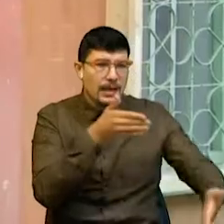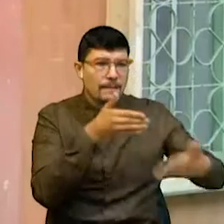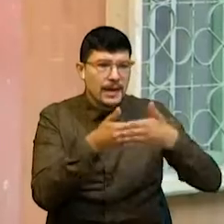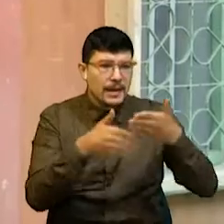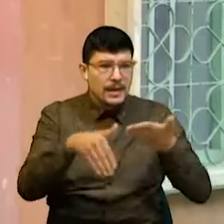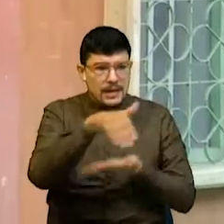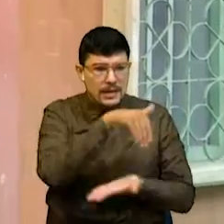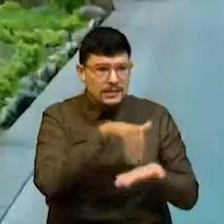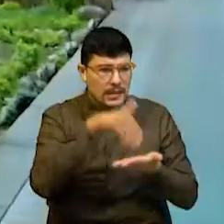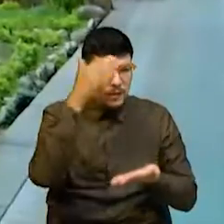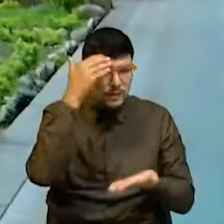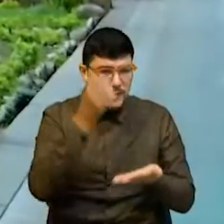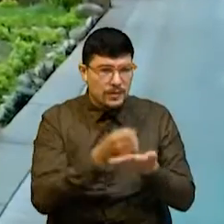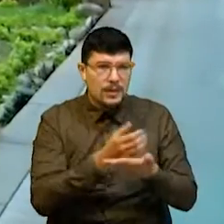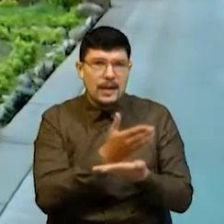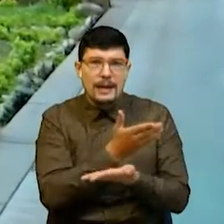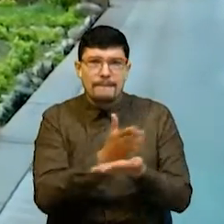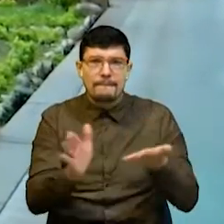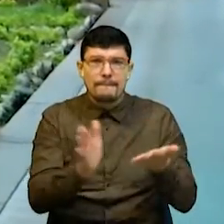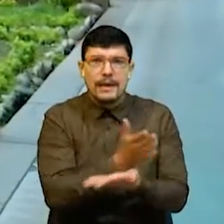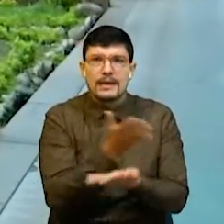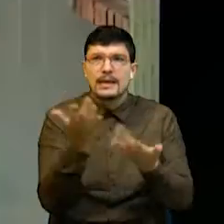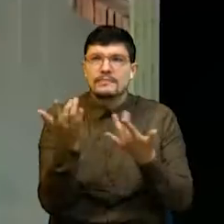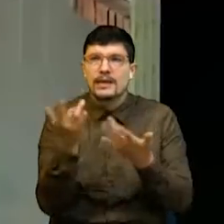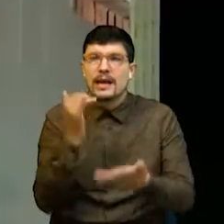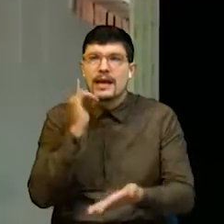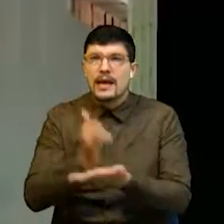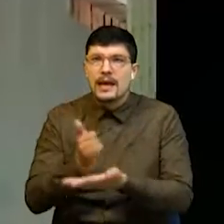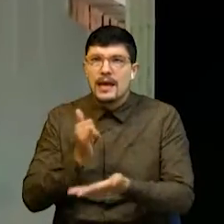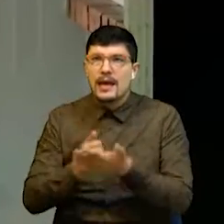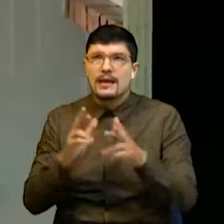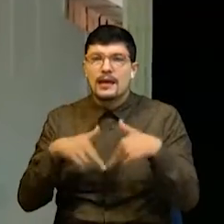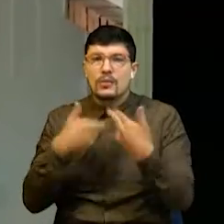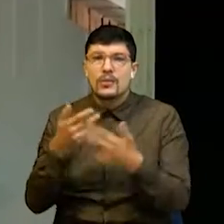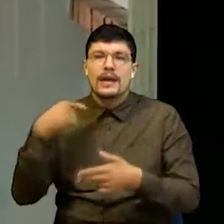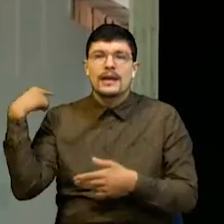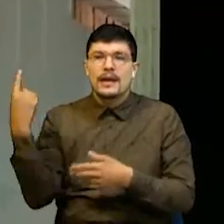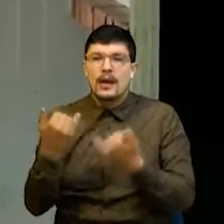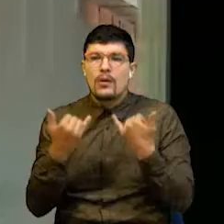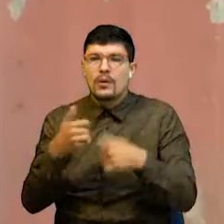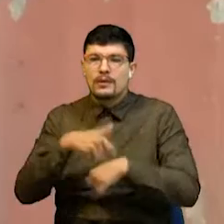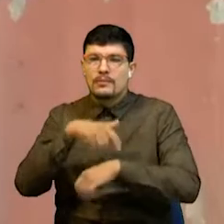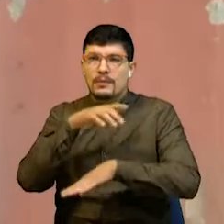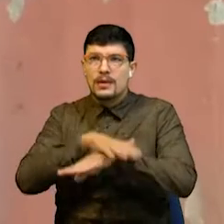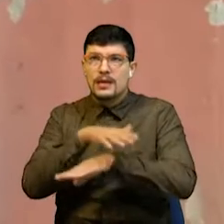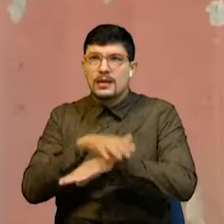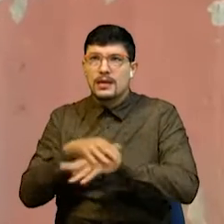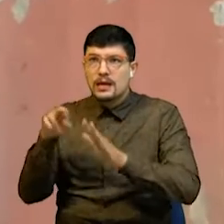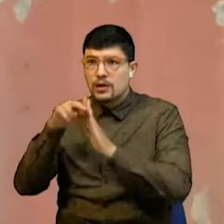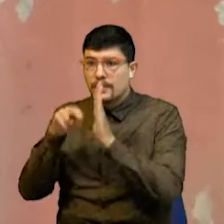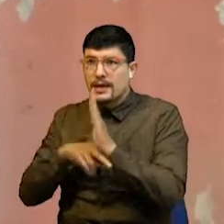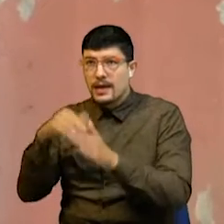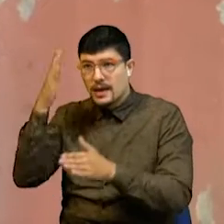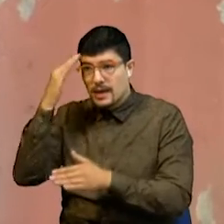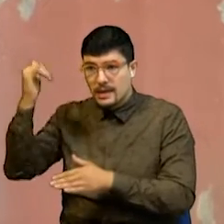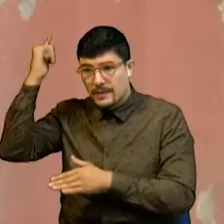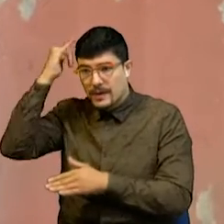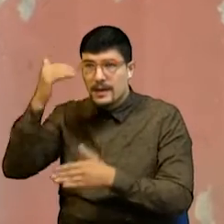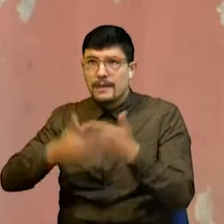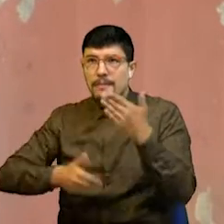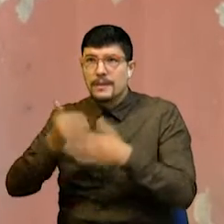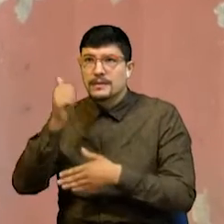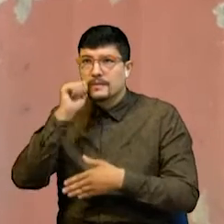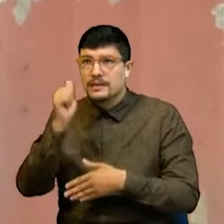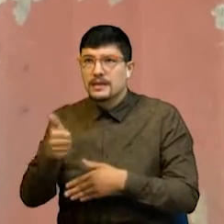hay opiniones divididas a la espera de la Asamblea General que se realice esta tarde. La normalidad académica según empieza mañana a las 6 de la